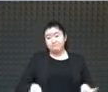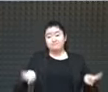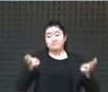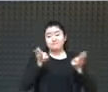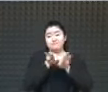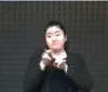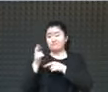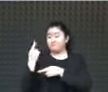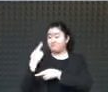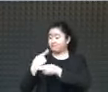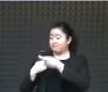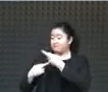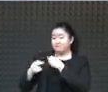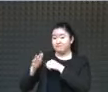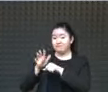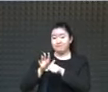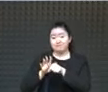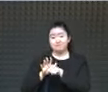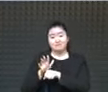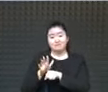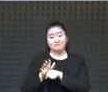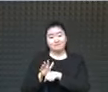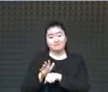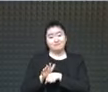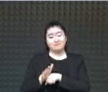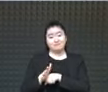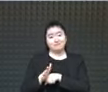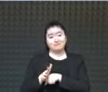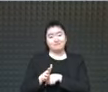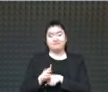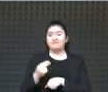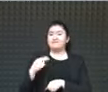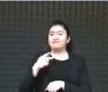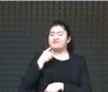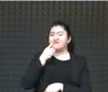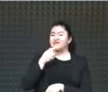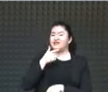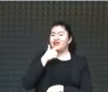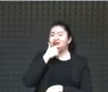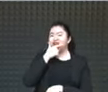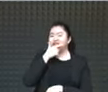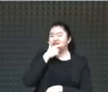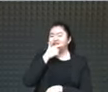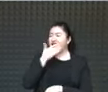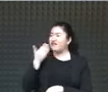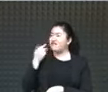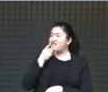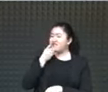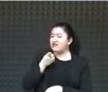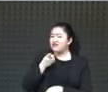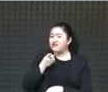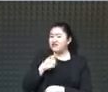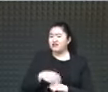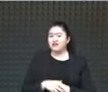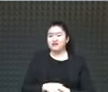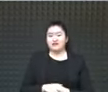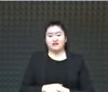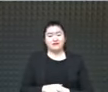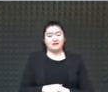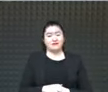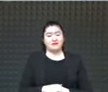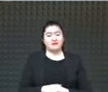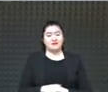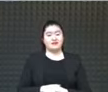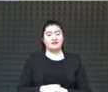regresar a nuestra, ¿cómo dicen en inglés? Que hace rotación, back to the basics.